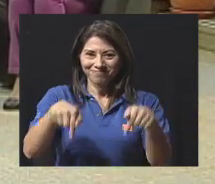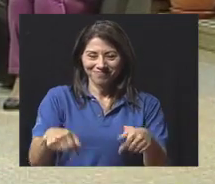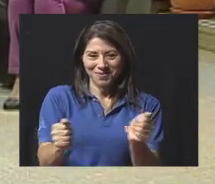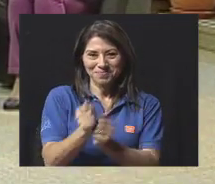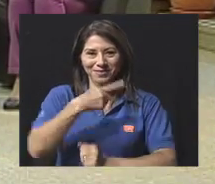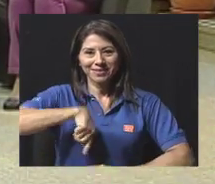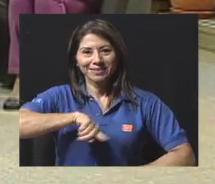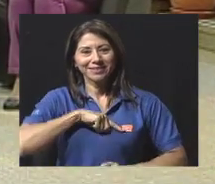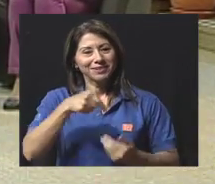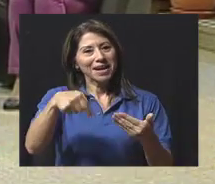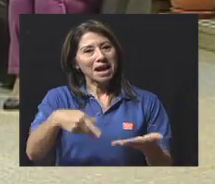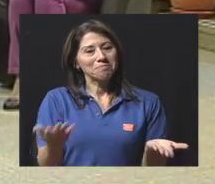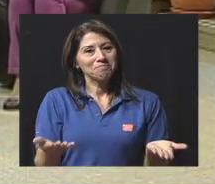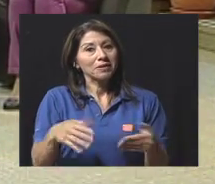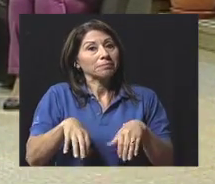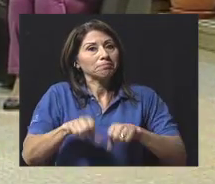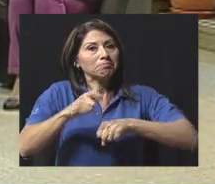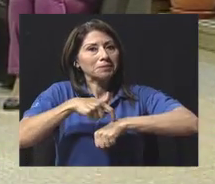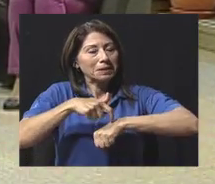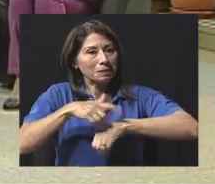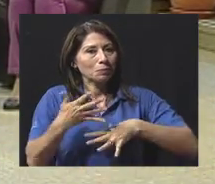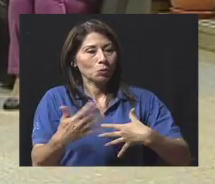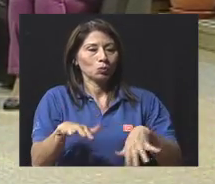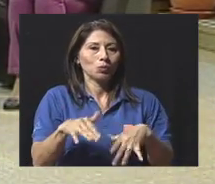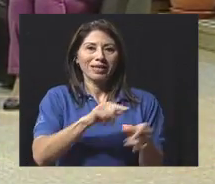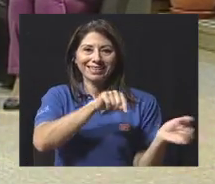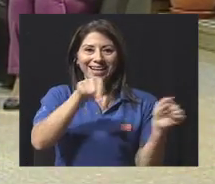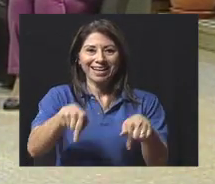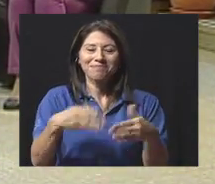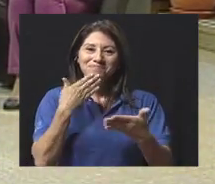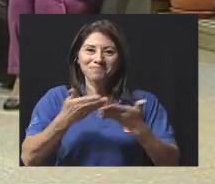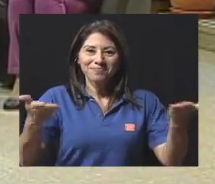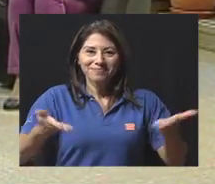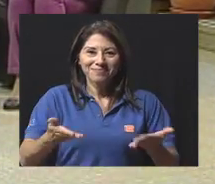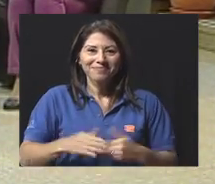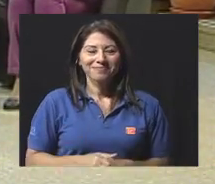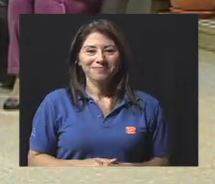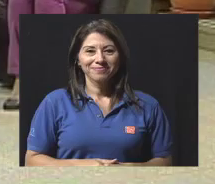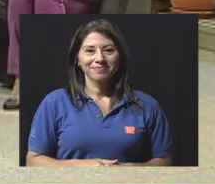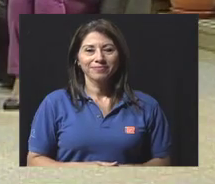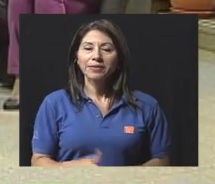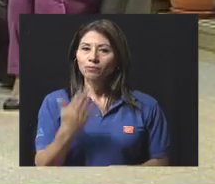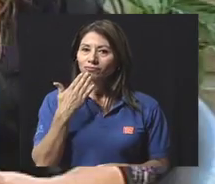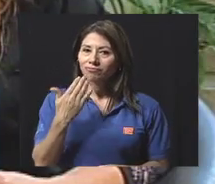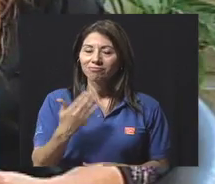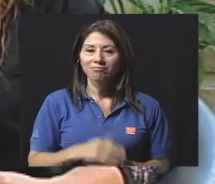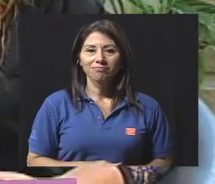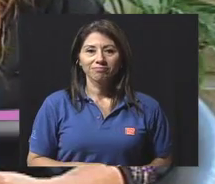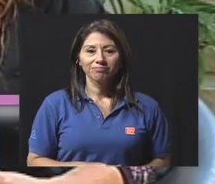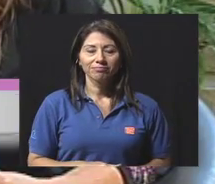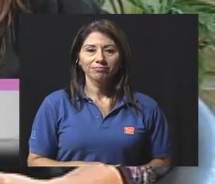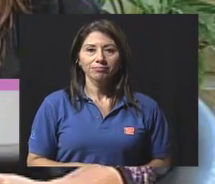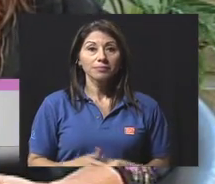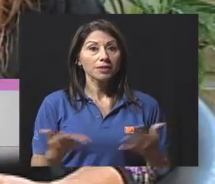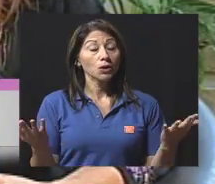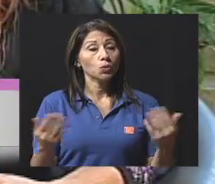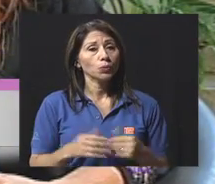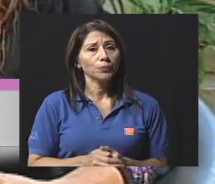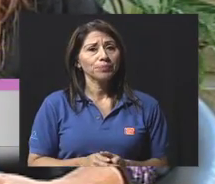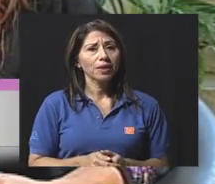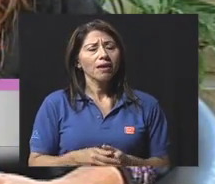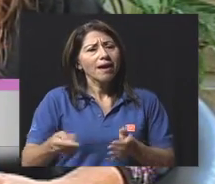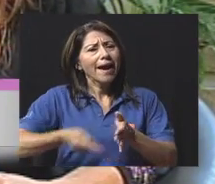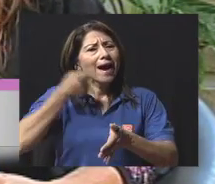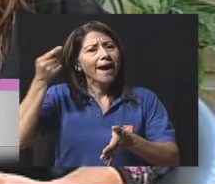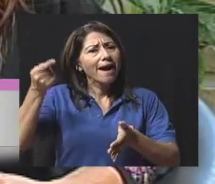acompañarnos por sacar un espacio de su agenda y estar aquí bienvenidos Muchas gracias Y es que definitivamente